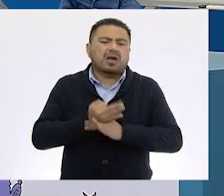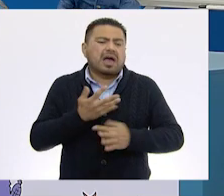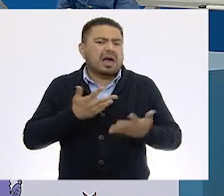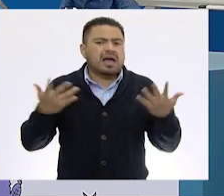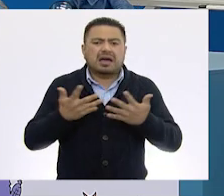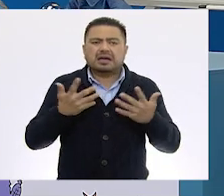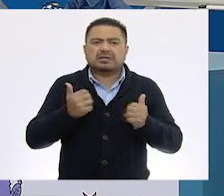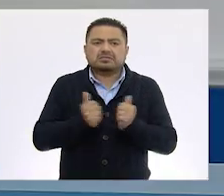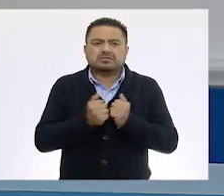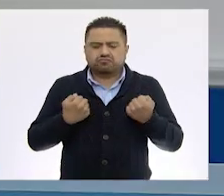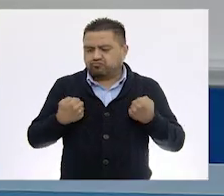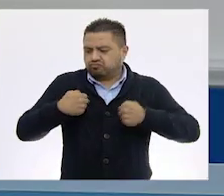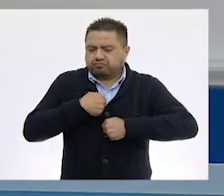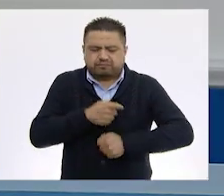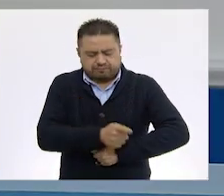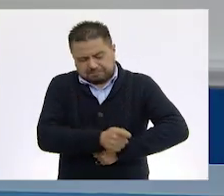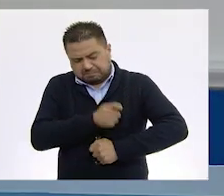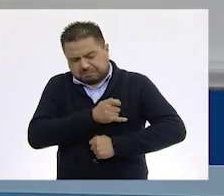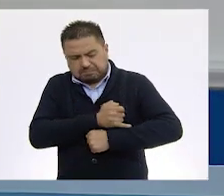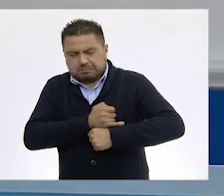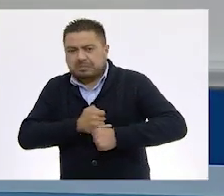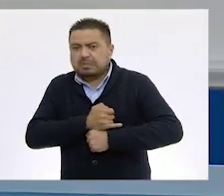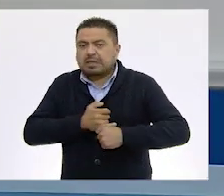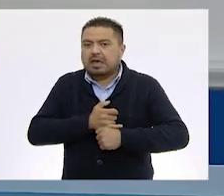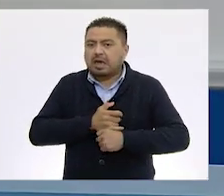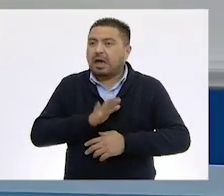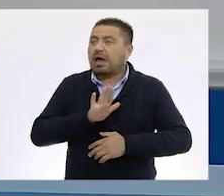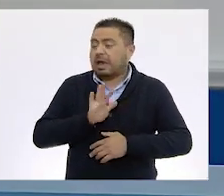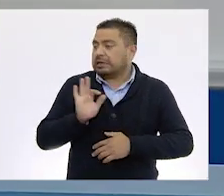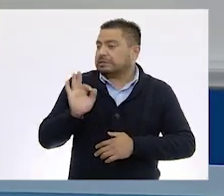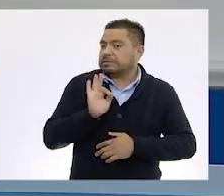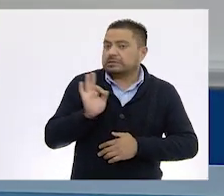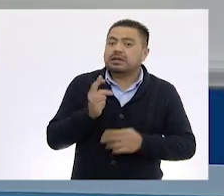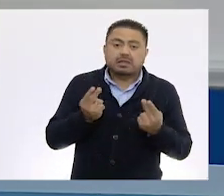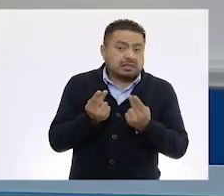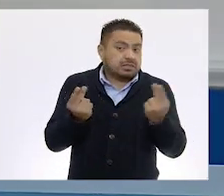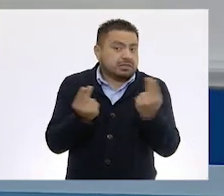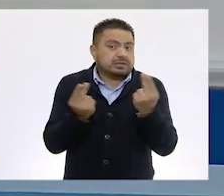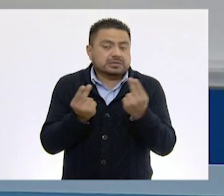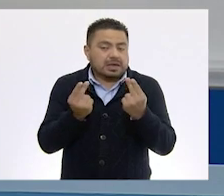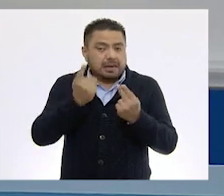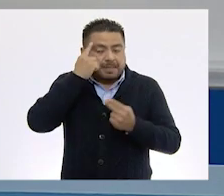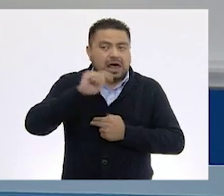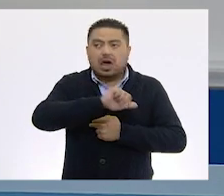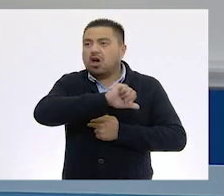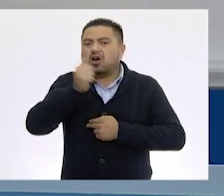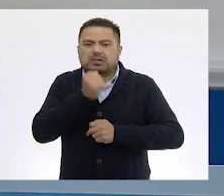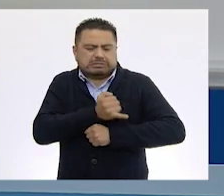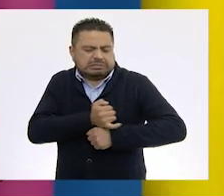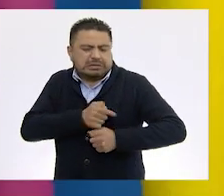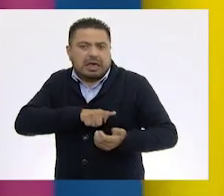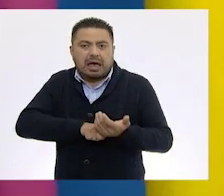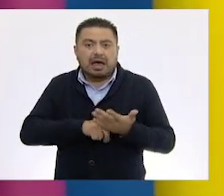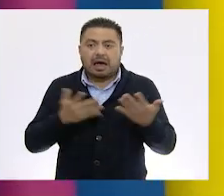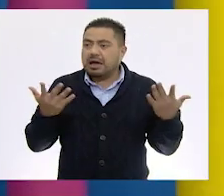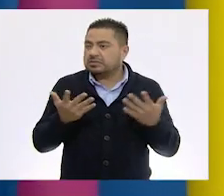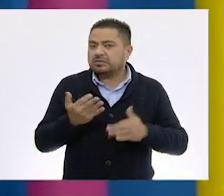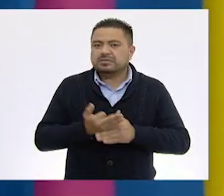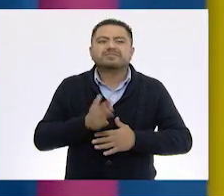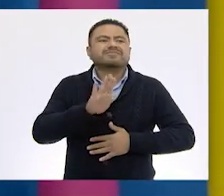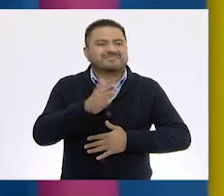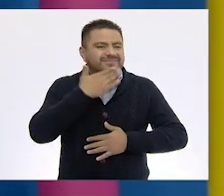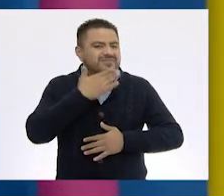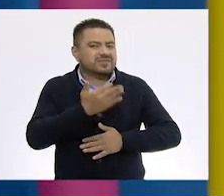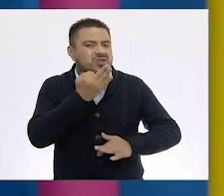traigo mi traje de investigador. En caso de que se requiera para otra misión, maestra. Muy